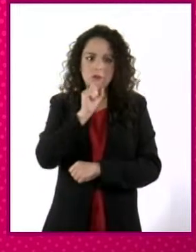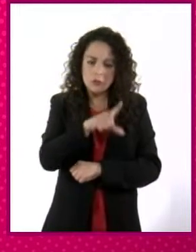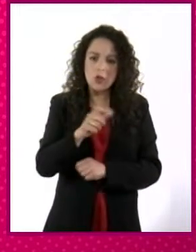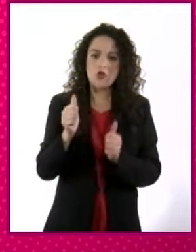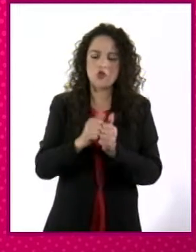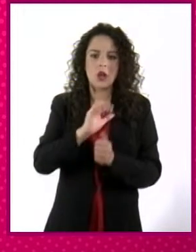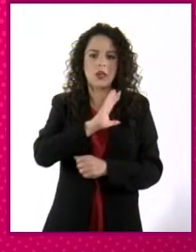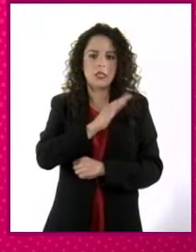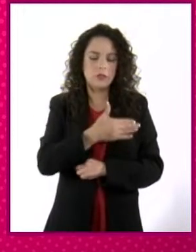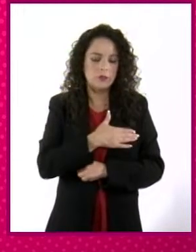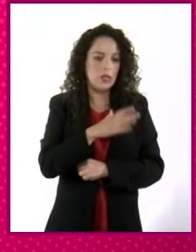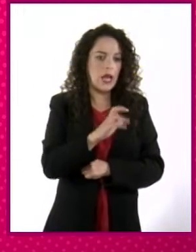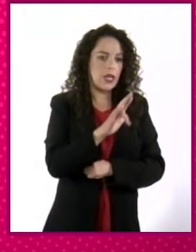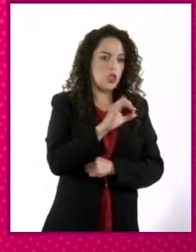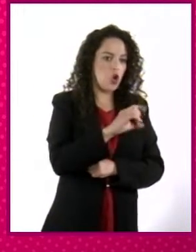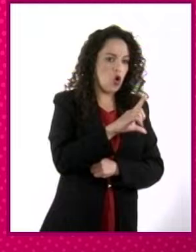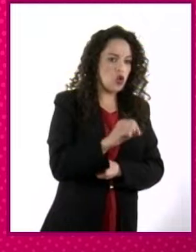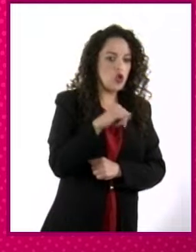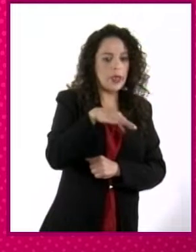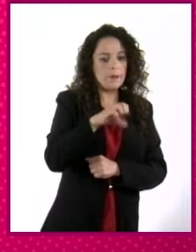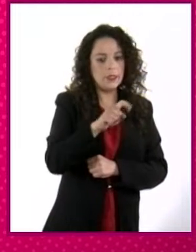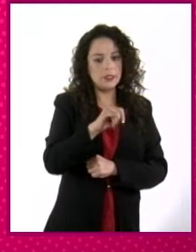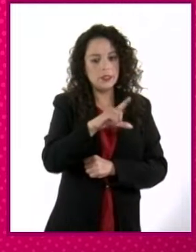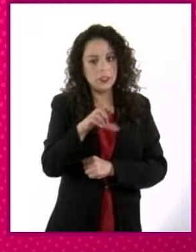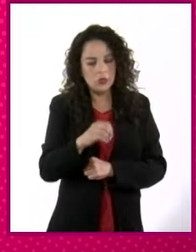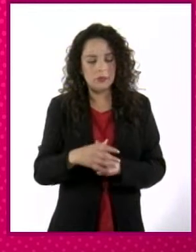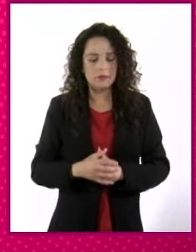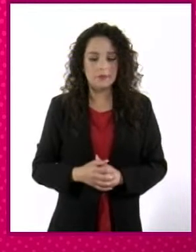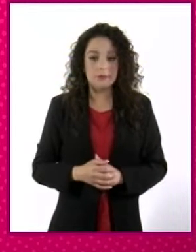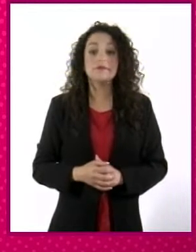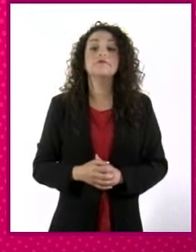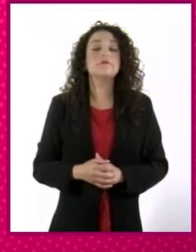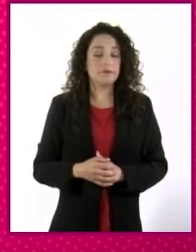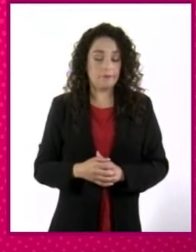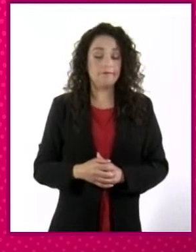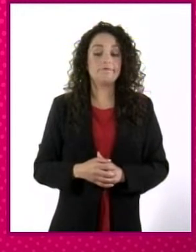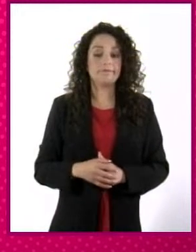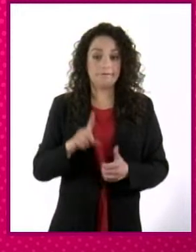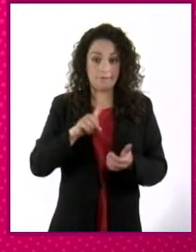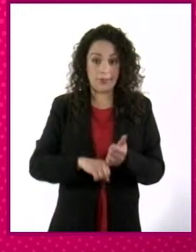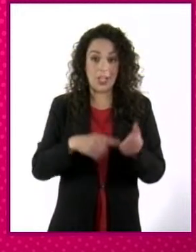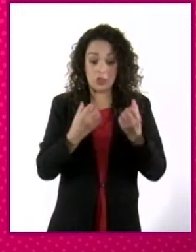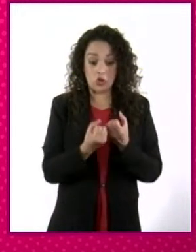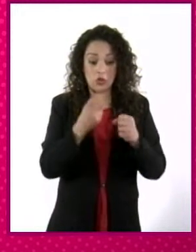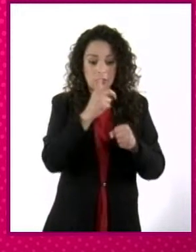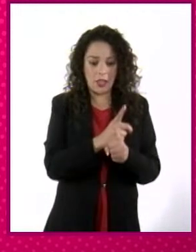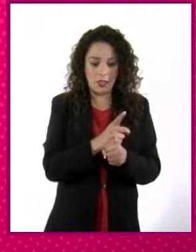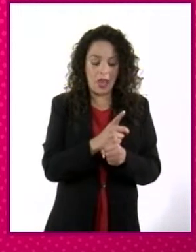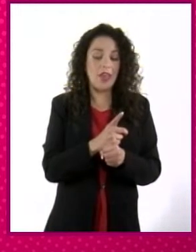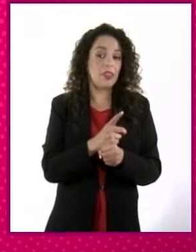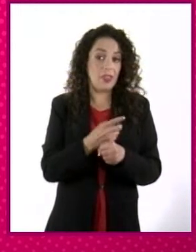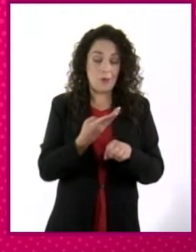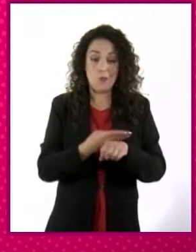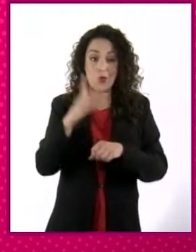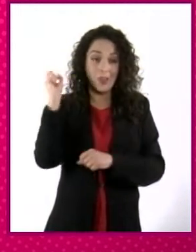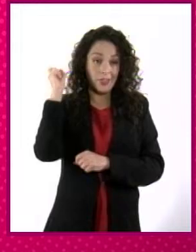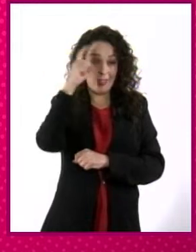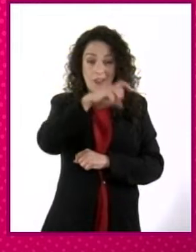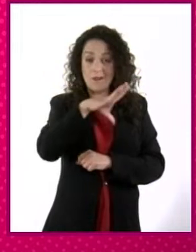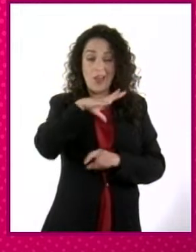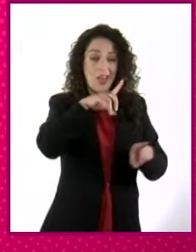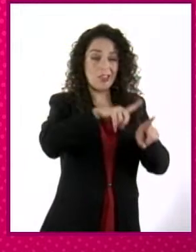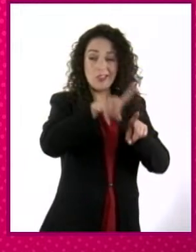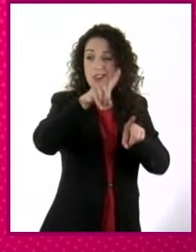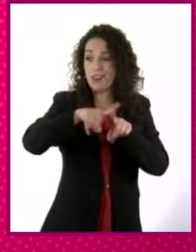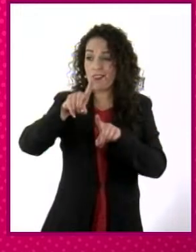con criollos y con mestizos. Entonces se enfrentan a un mundo, a una sociedad compleja, con distintas